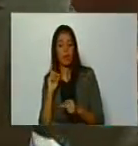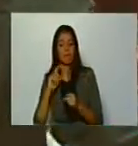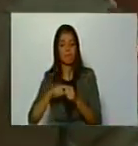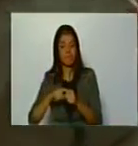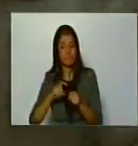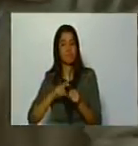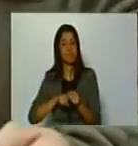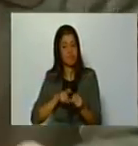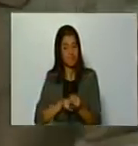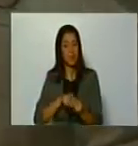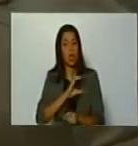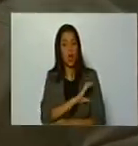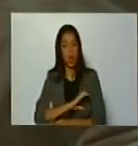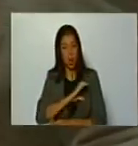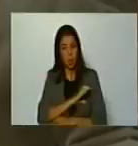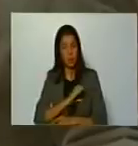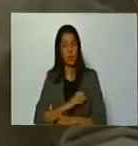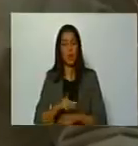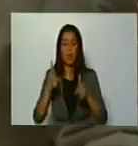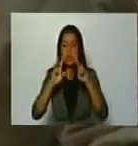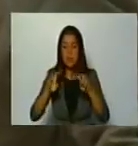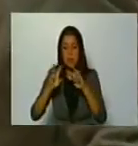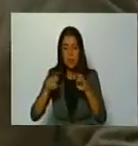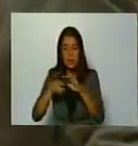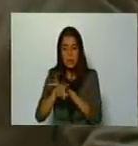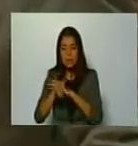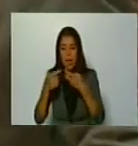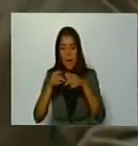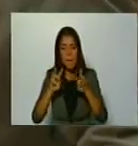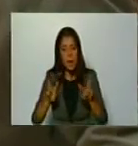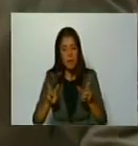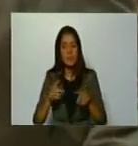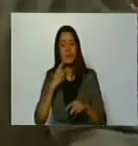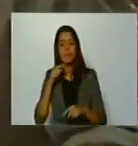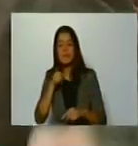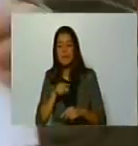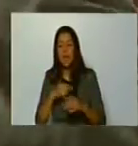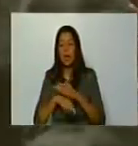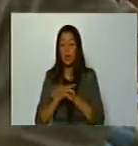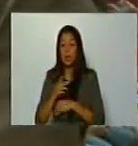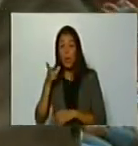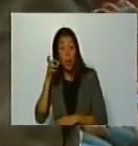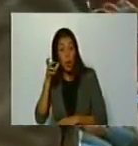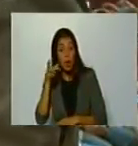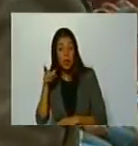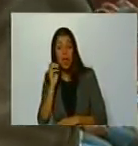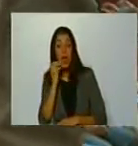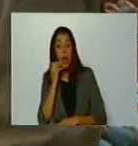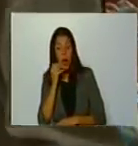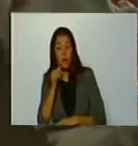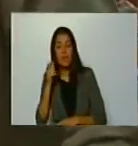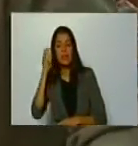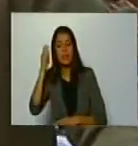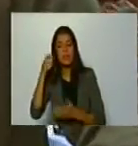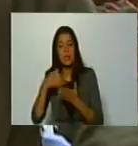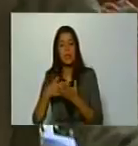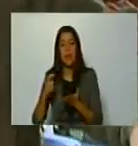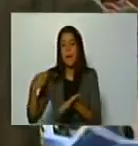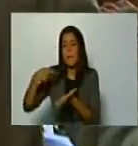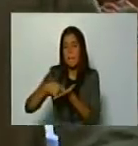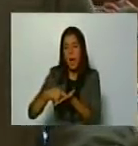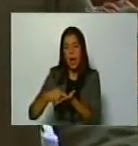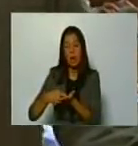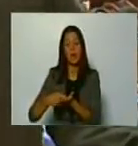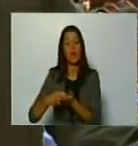Comisión de la Verdad, esos guarimberos se han sumado, y mucha de la información la hemos recibido de ellos. ¿Quién le pagaba? ¿Cuánto le quedaron debiendo? Porque